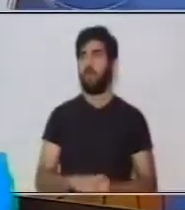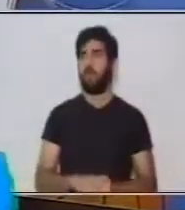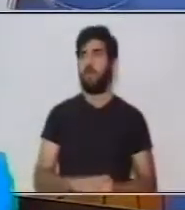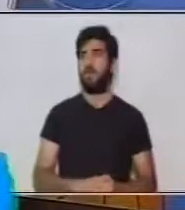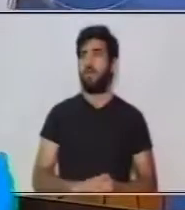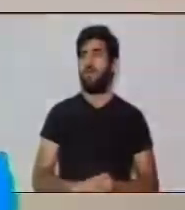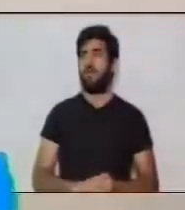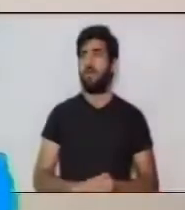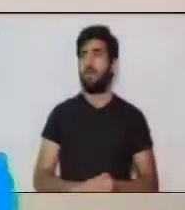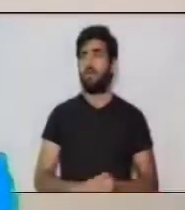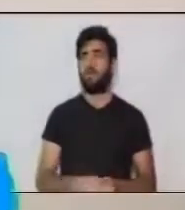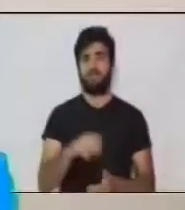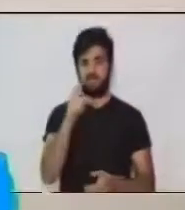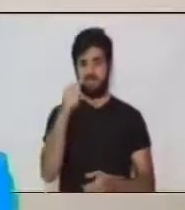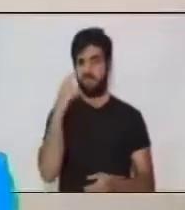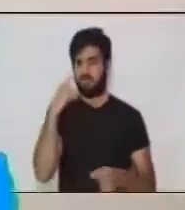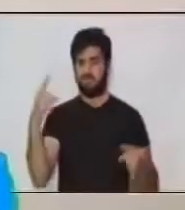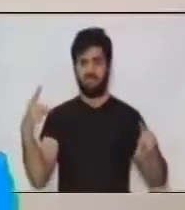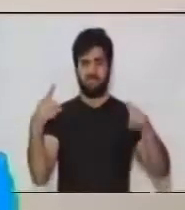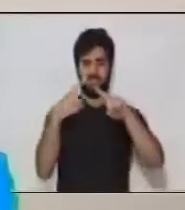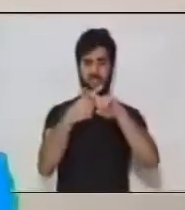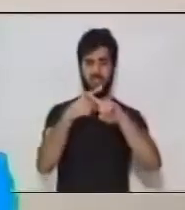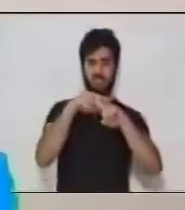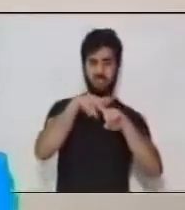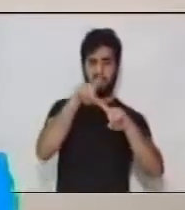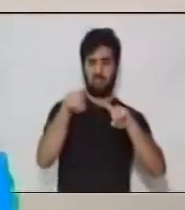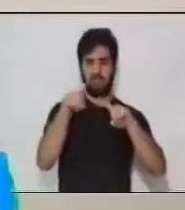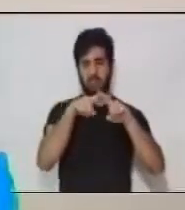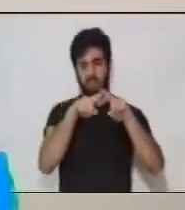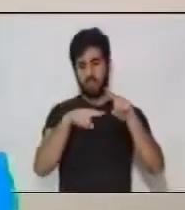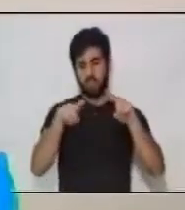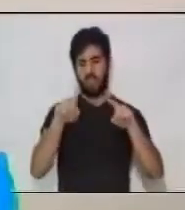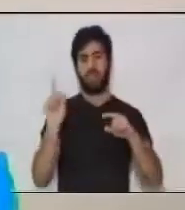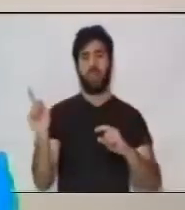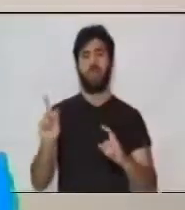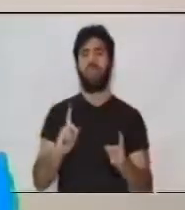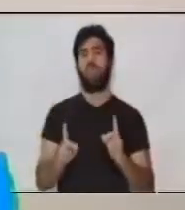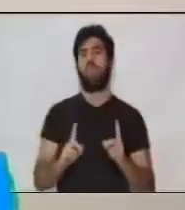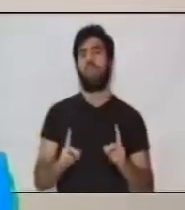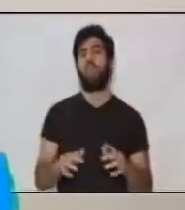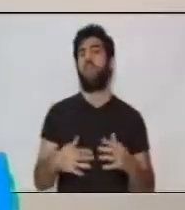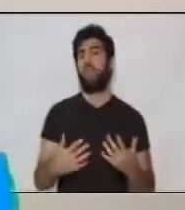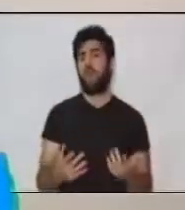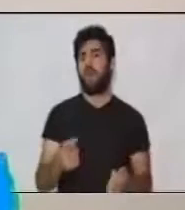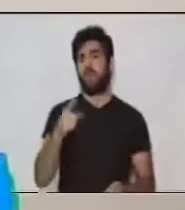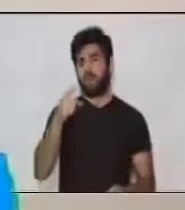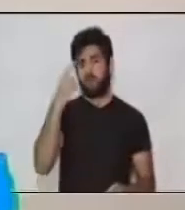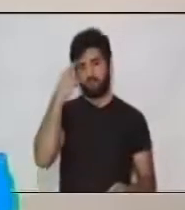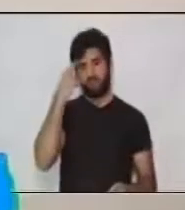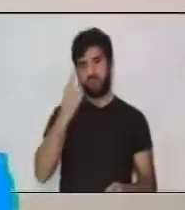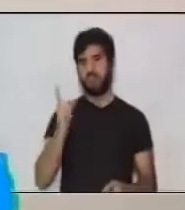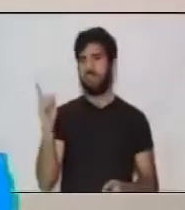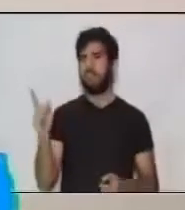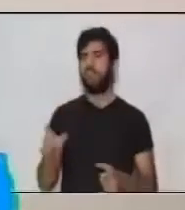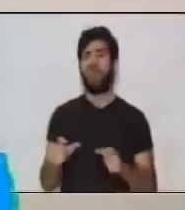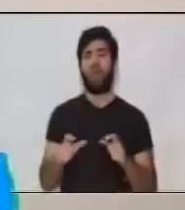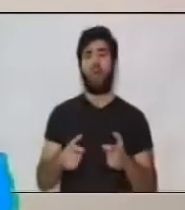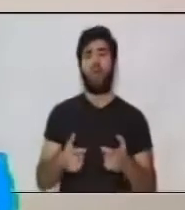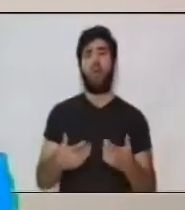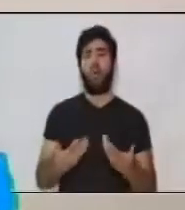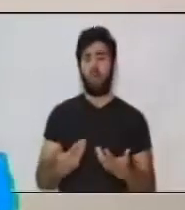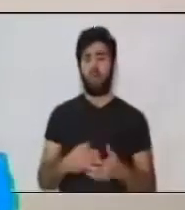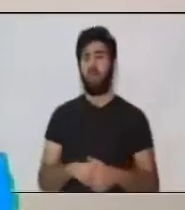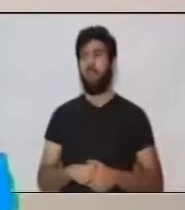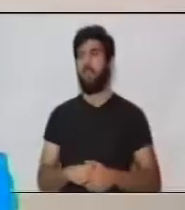¿Qué clase de ángulos están representados aquí? ¿Serán ángulos alternos externos, ángulos